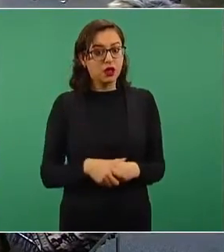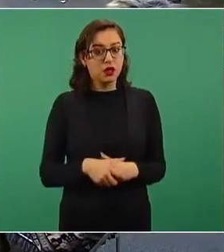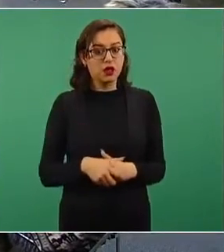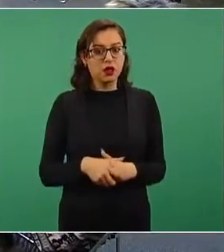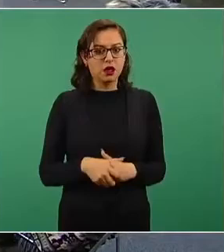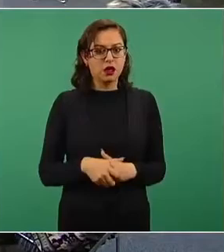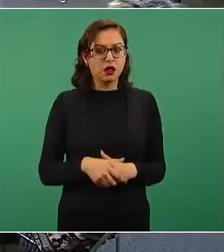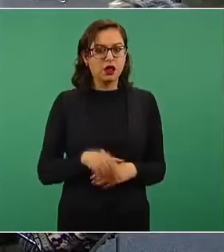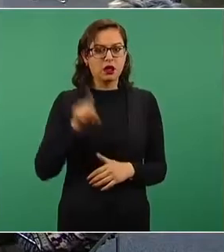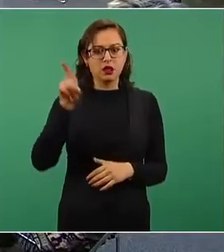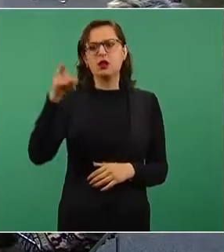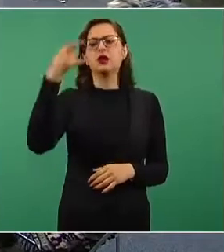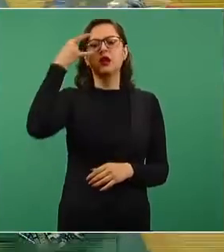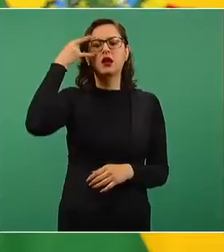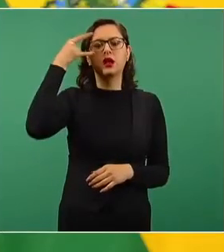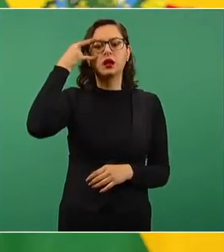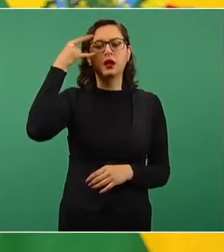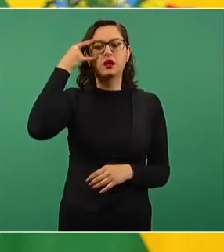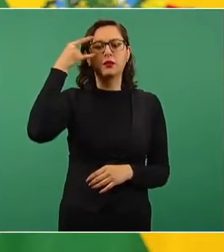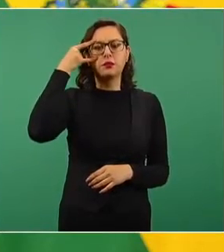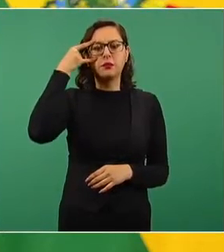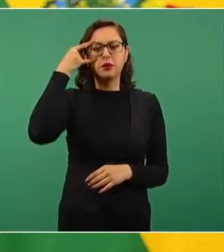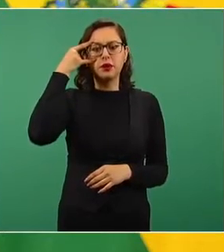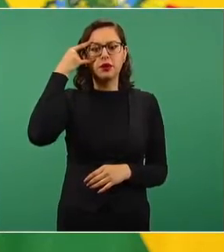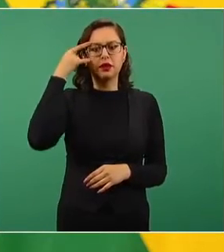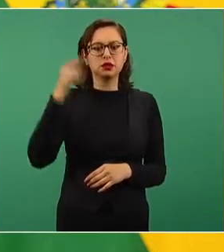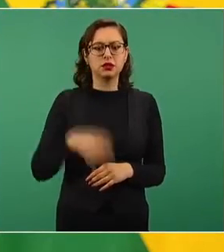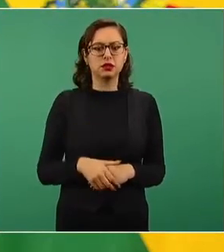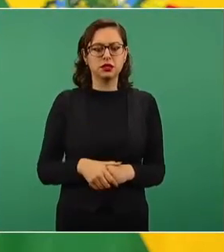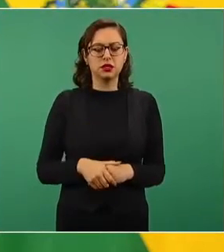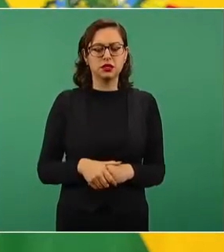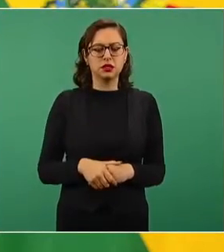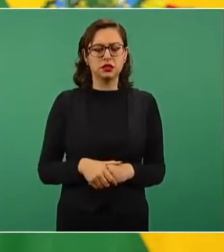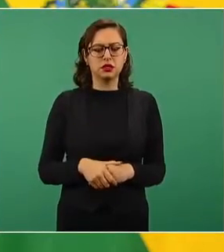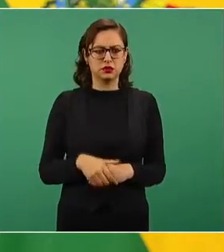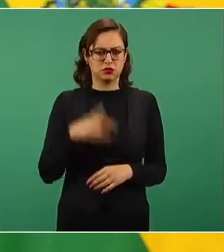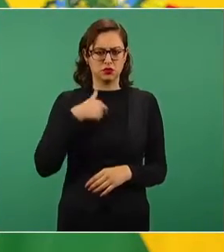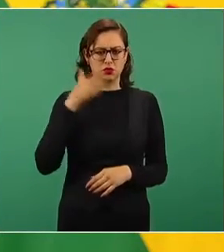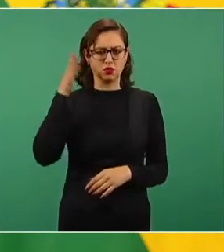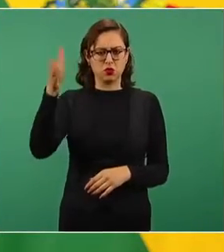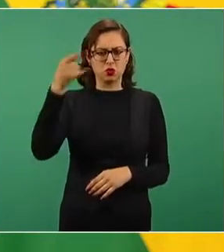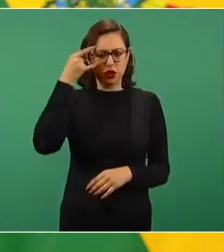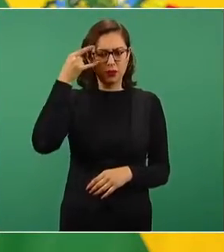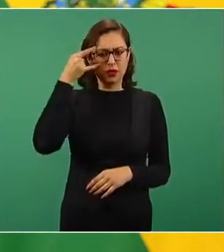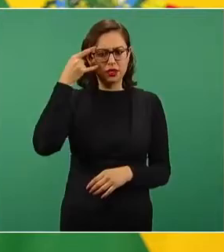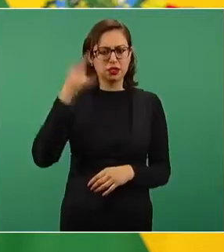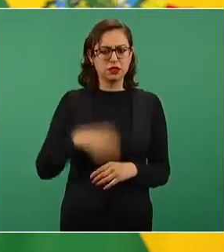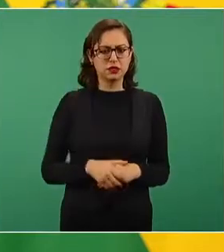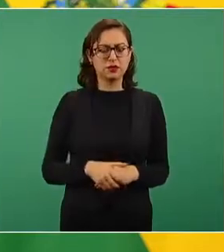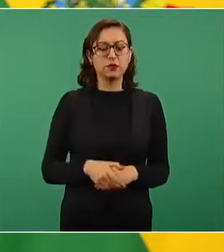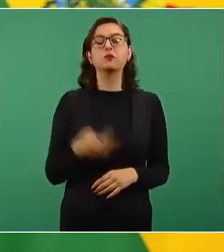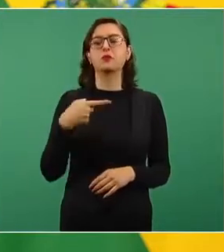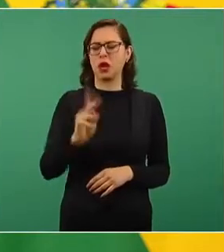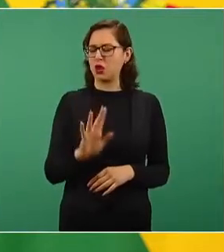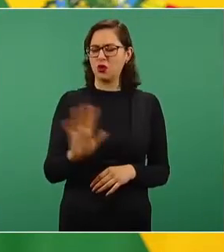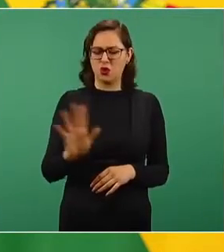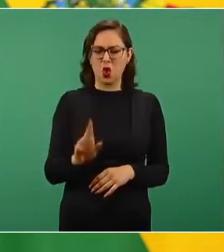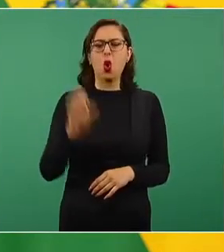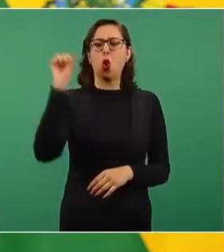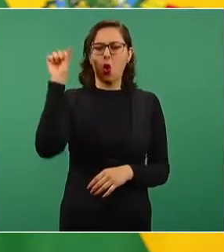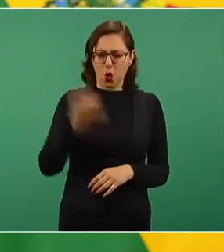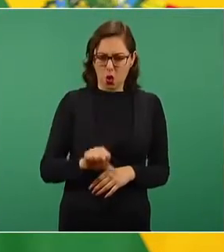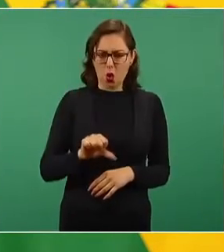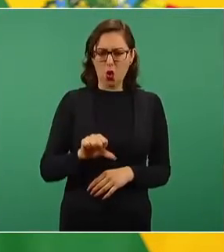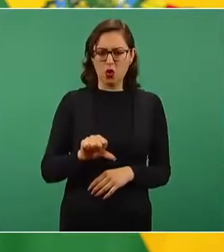en Campeche. ¿Pasa? Y no en Campeche, porque hoy mismo, ¿sí?, le vamos a pedir un informe